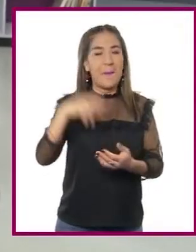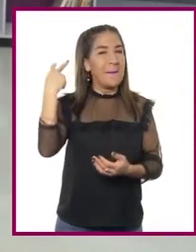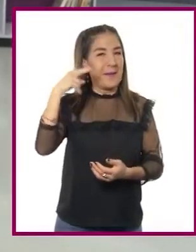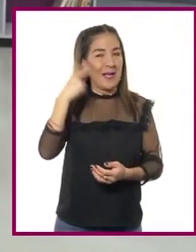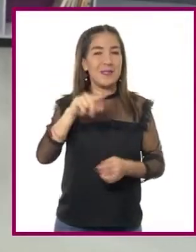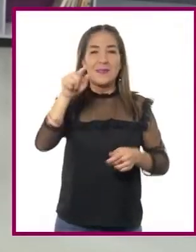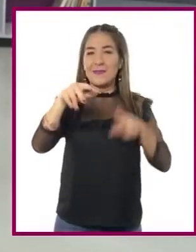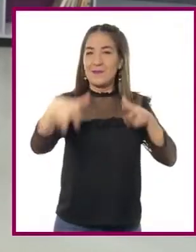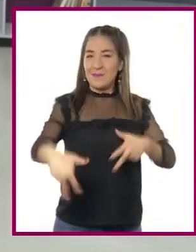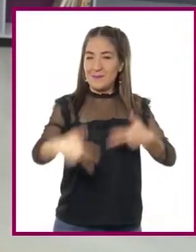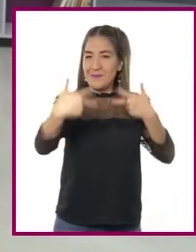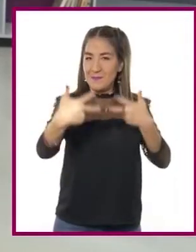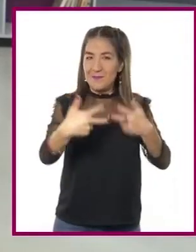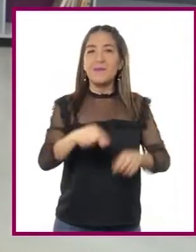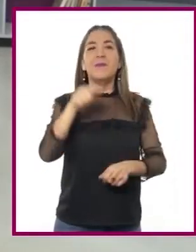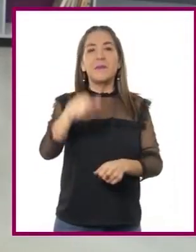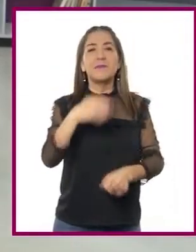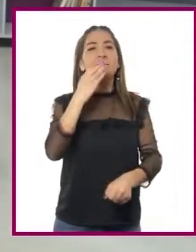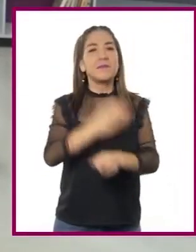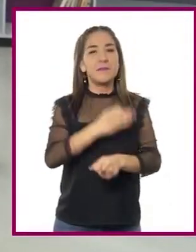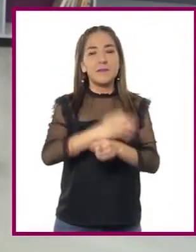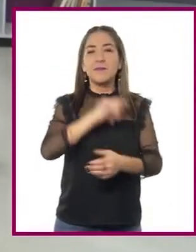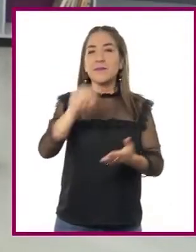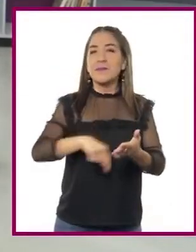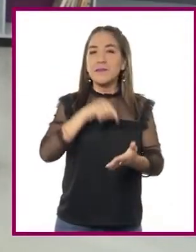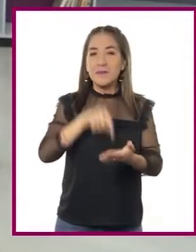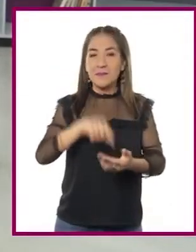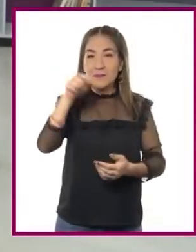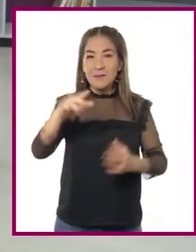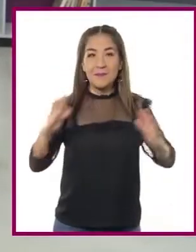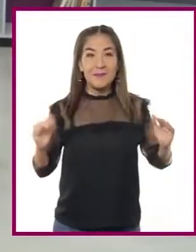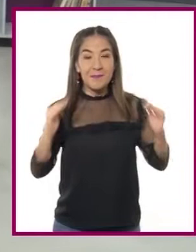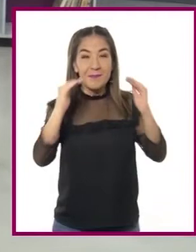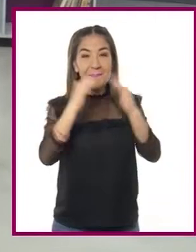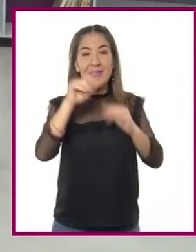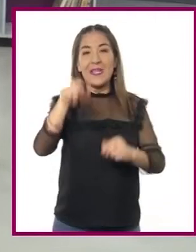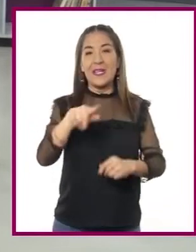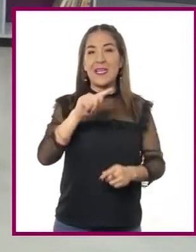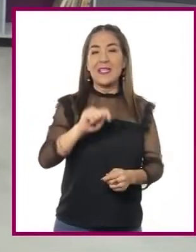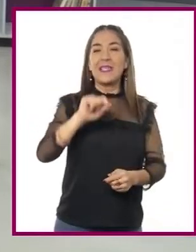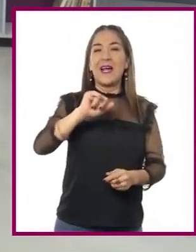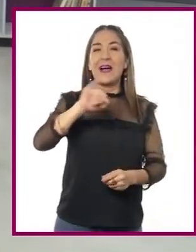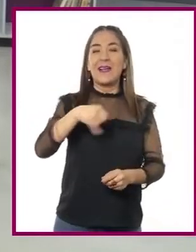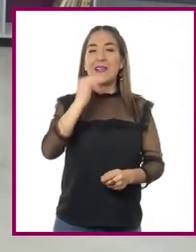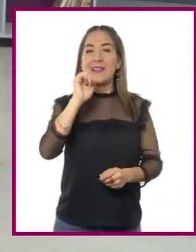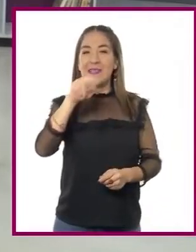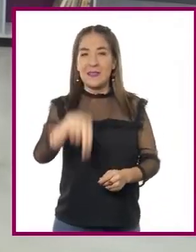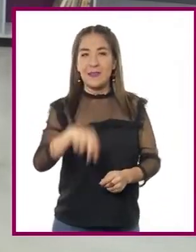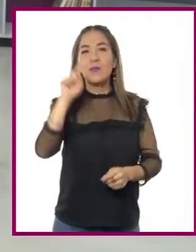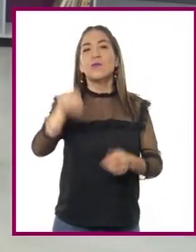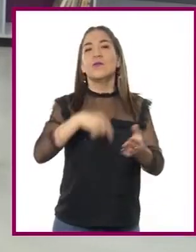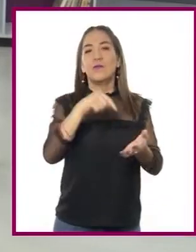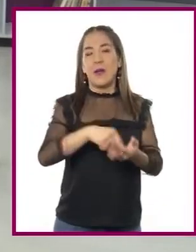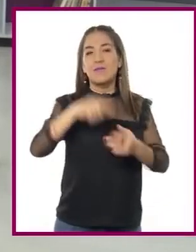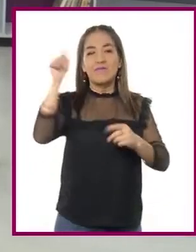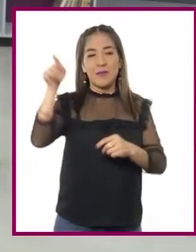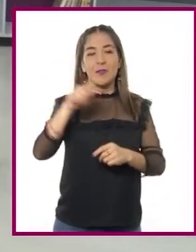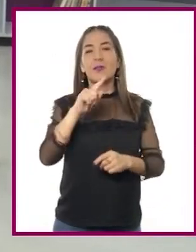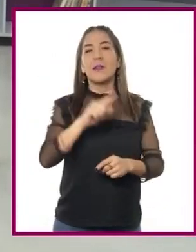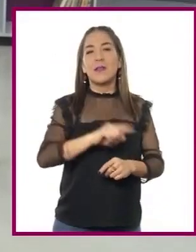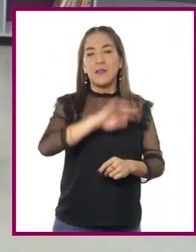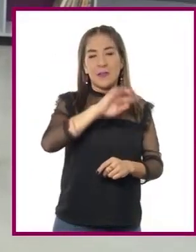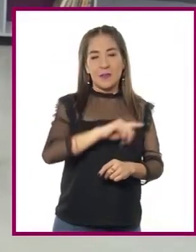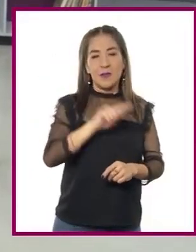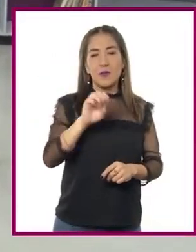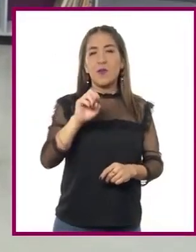Veracruz, en el cual se encuentra la zona arqueológica del Tajín, de origen totonaca. Así es, Nadia.